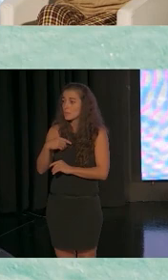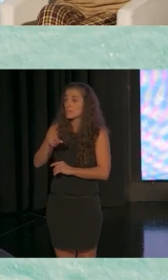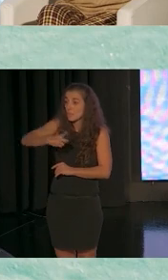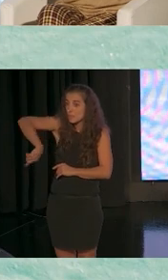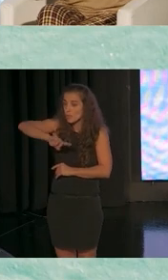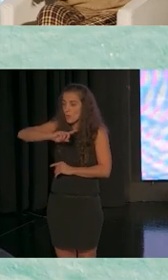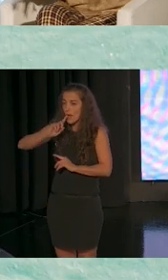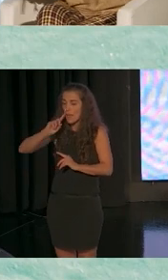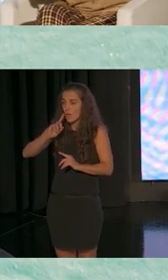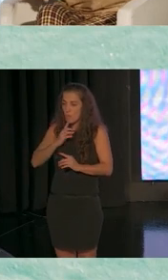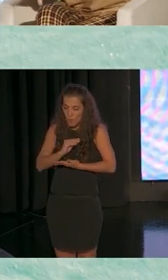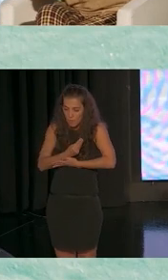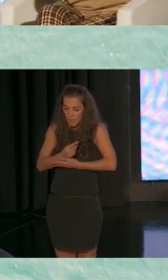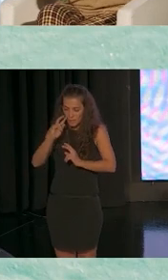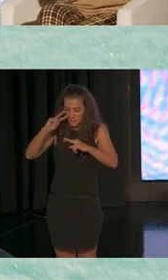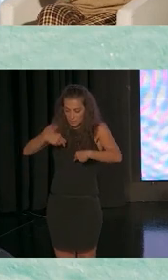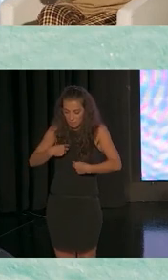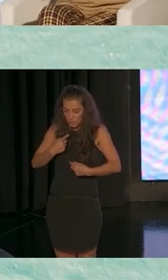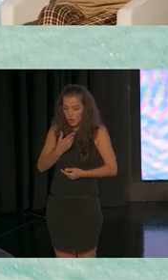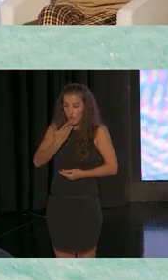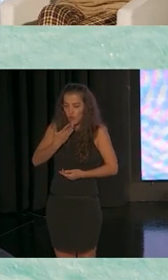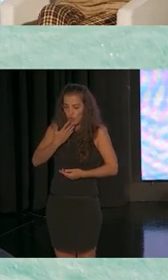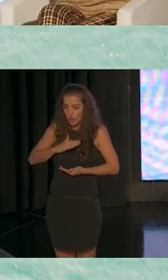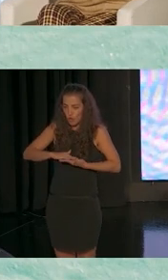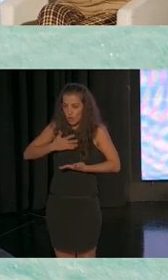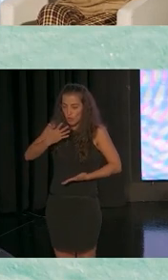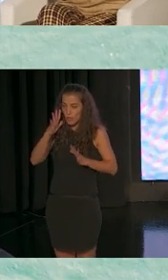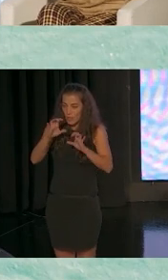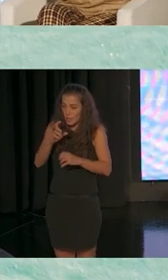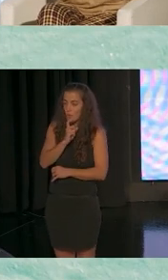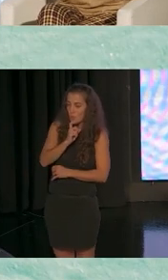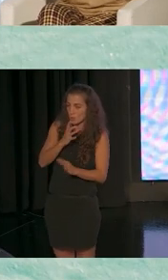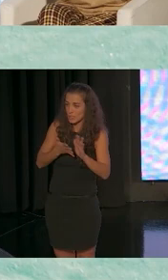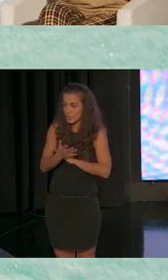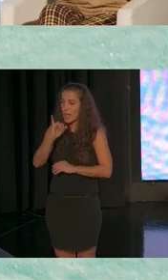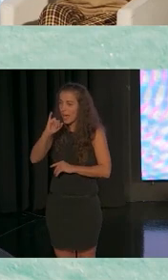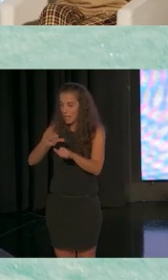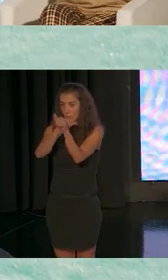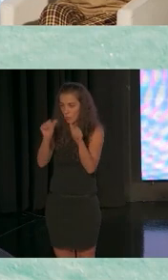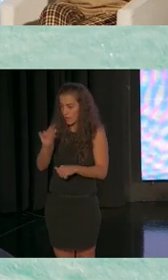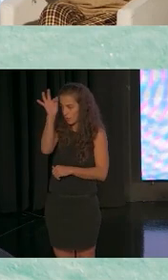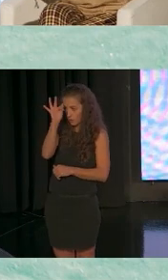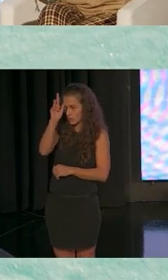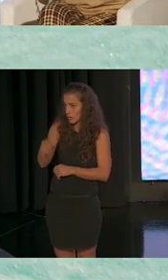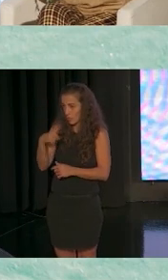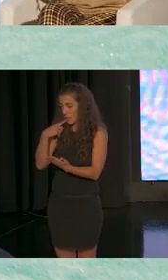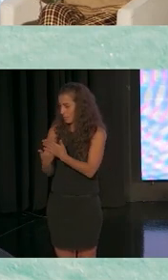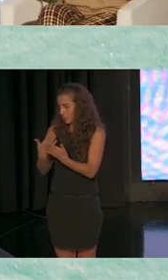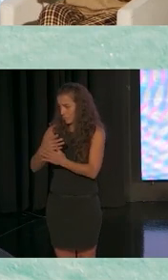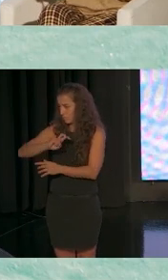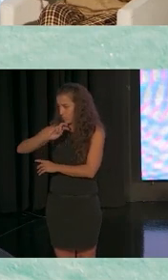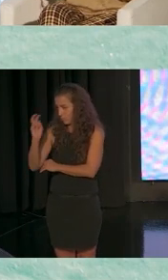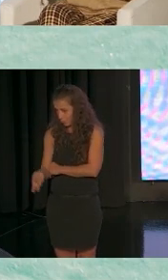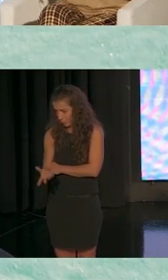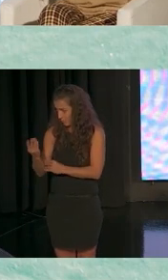mismos entendido que sobre cada uno de estos elementos hay todo un modelo teórico y hay un montón de evidencias que como ponía